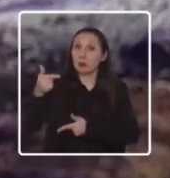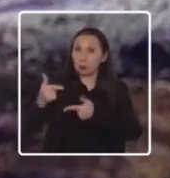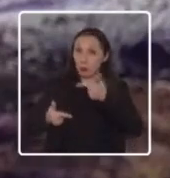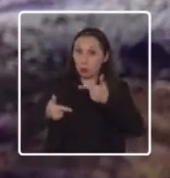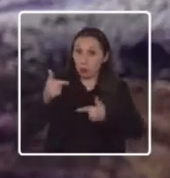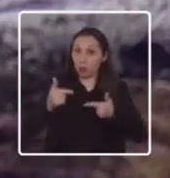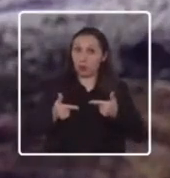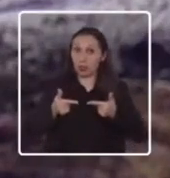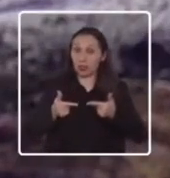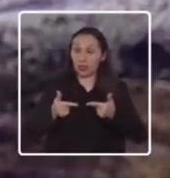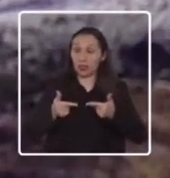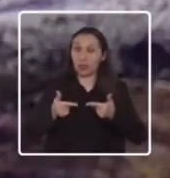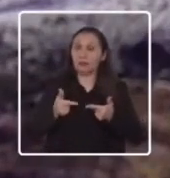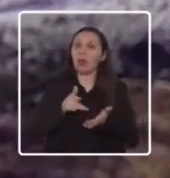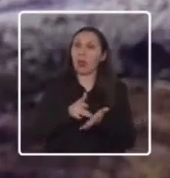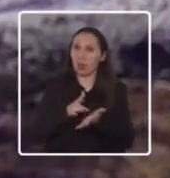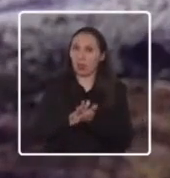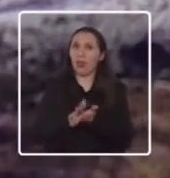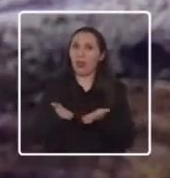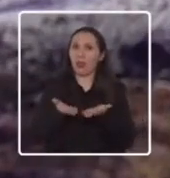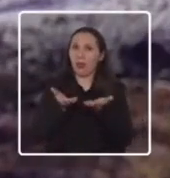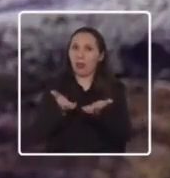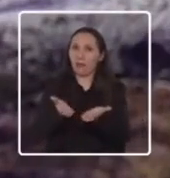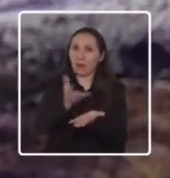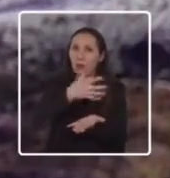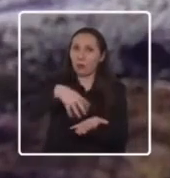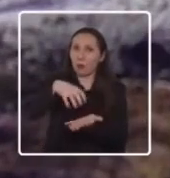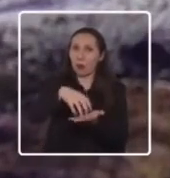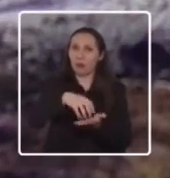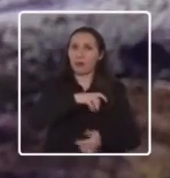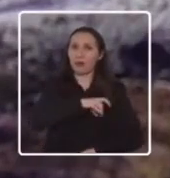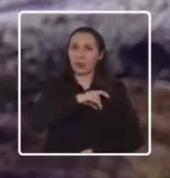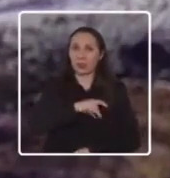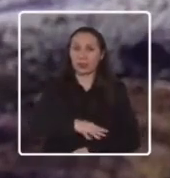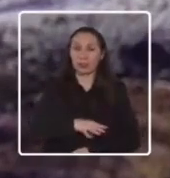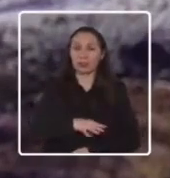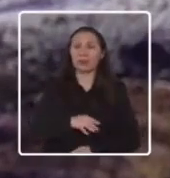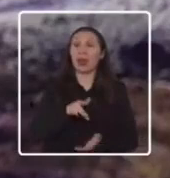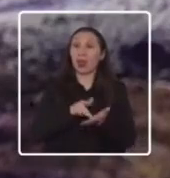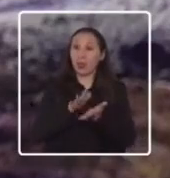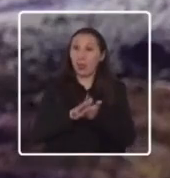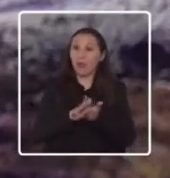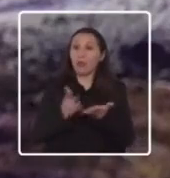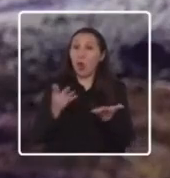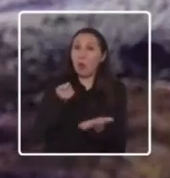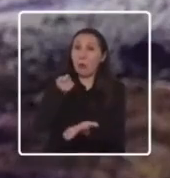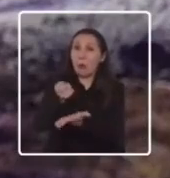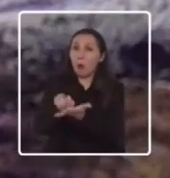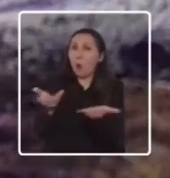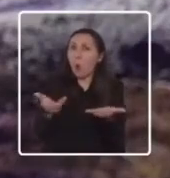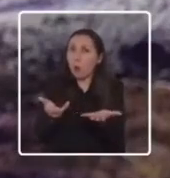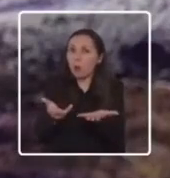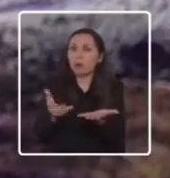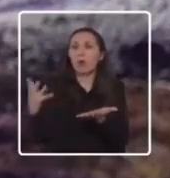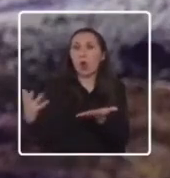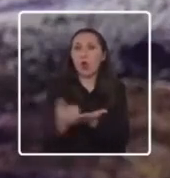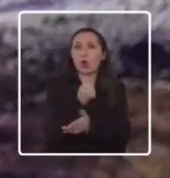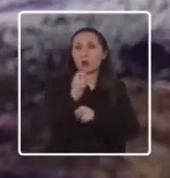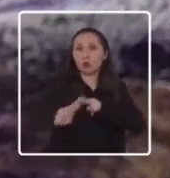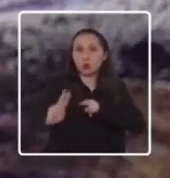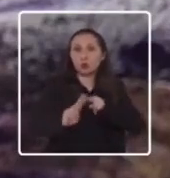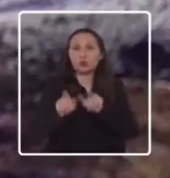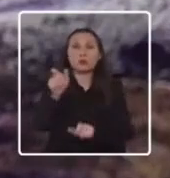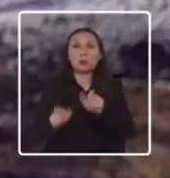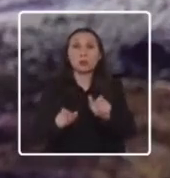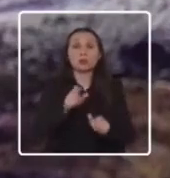política ha quedado en deuda con el pueblo de Chile. Y esta deuda se paga logrando las